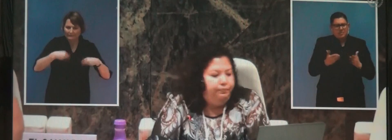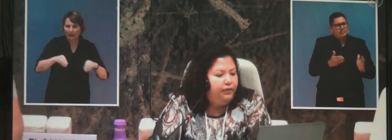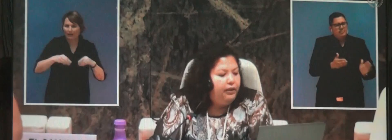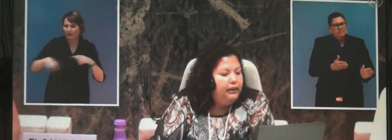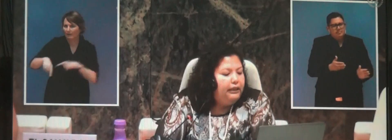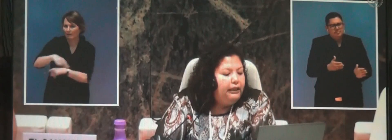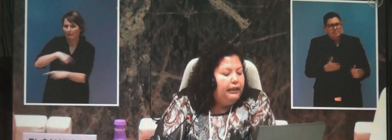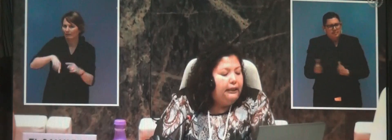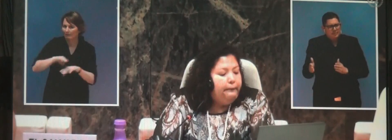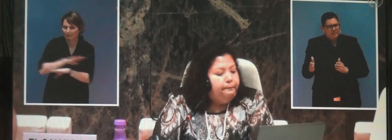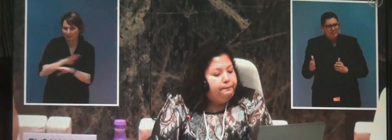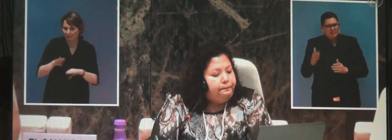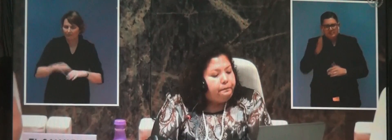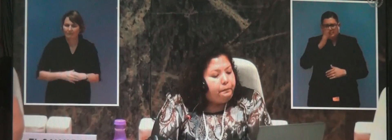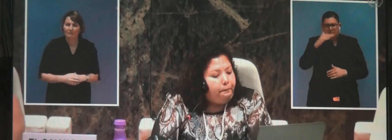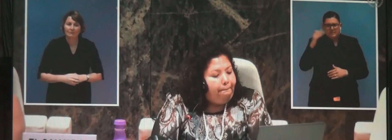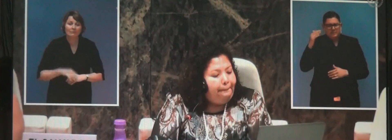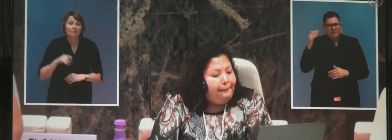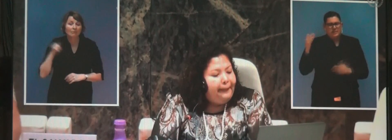Acción.